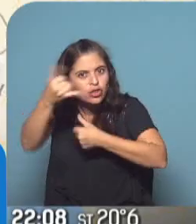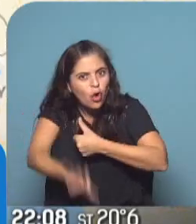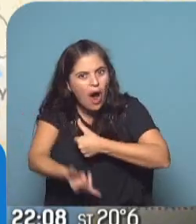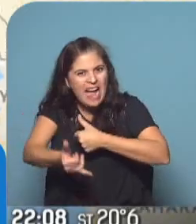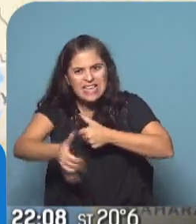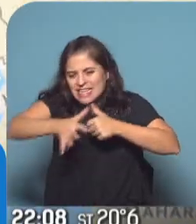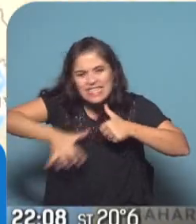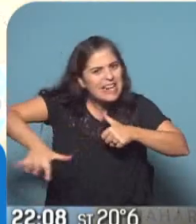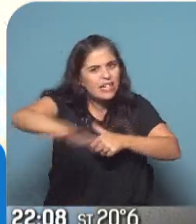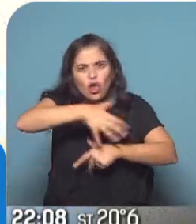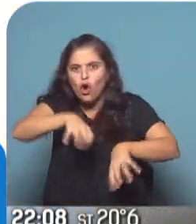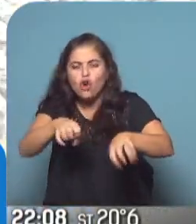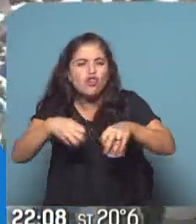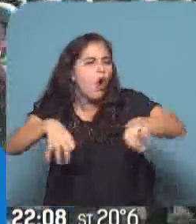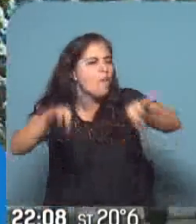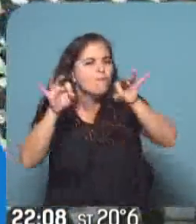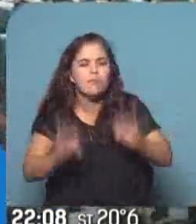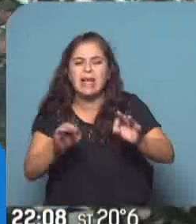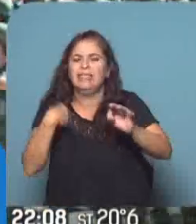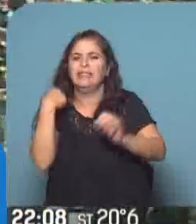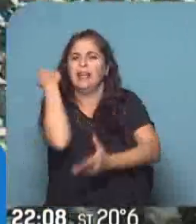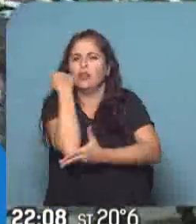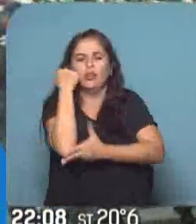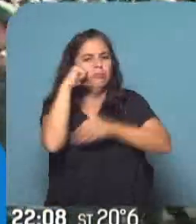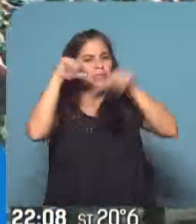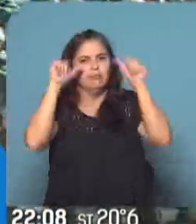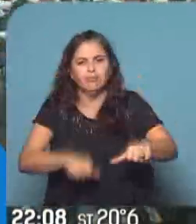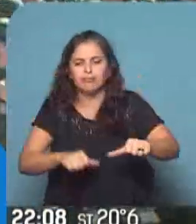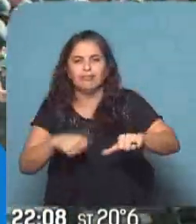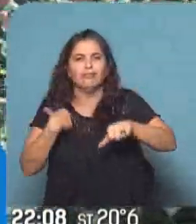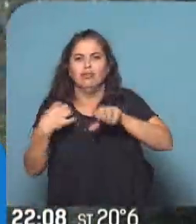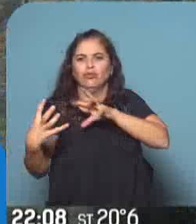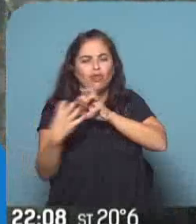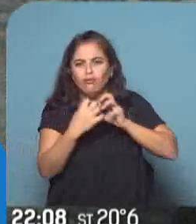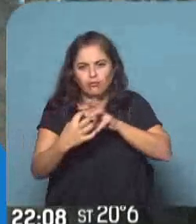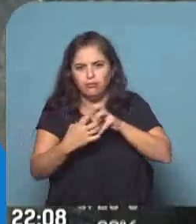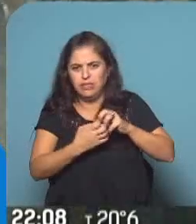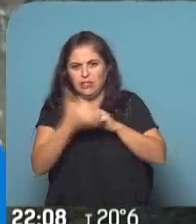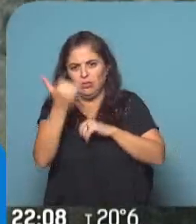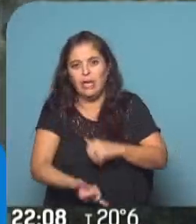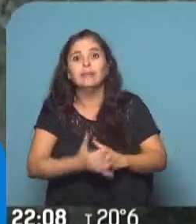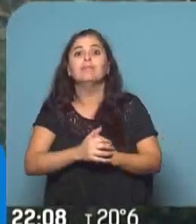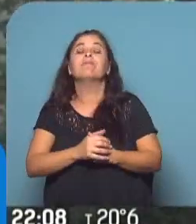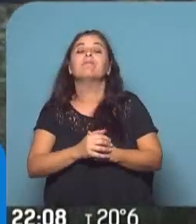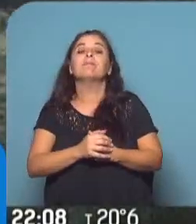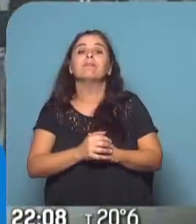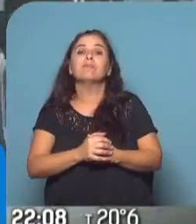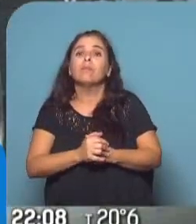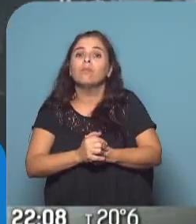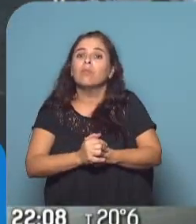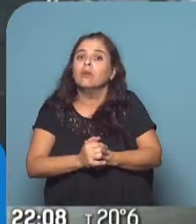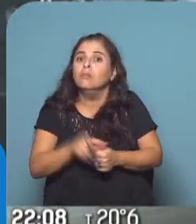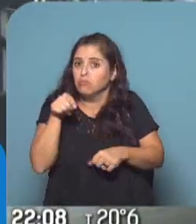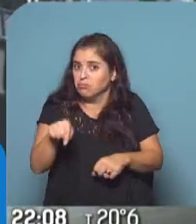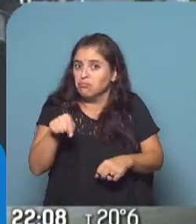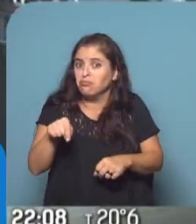y a la economía global. Y aunque el país persa no es rival para Estados Unidos en términos de poder militar convencional, su fuerza es muy